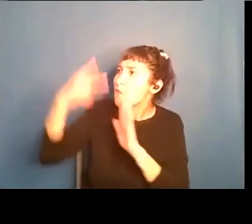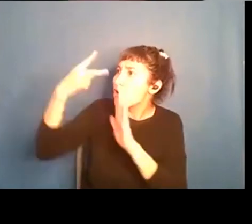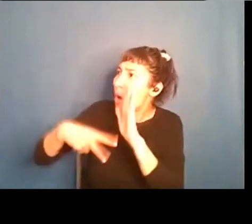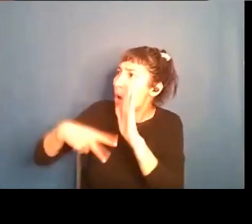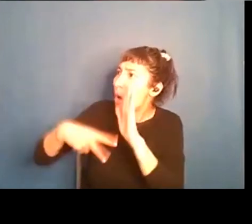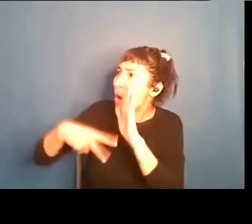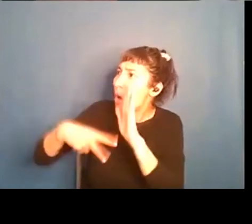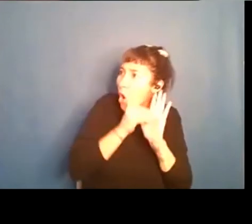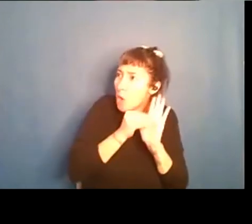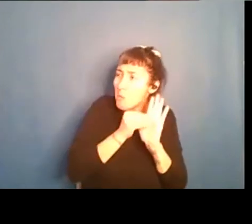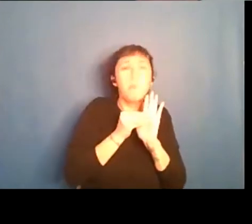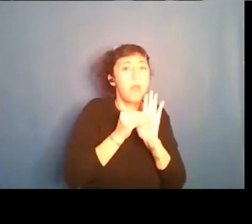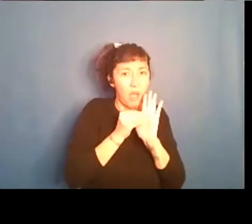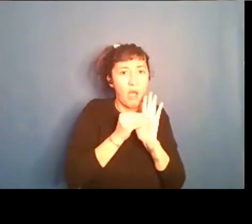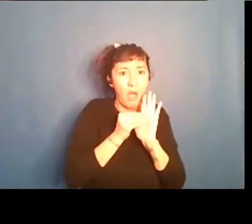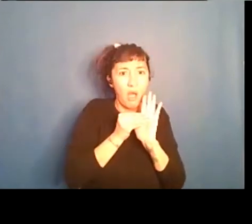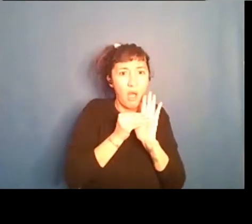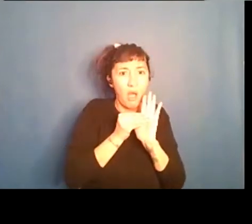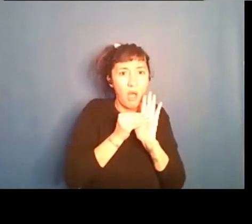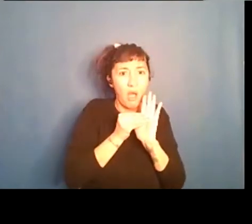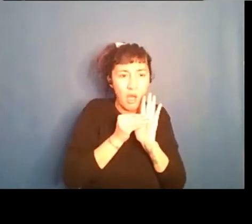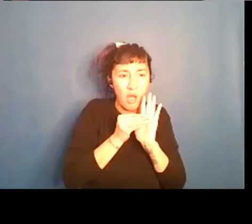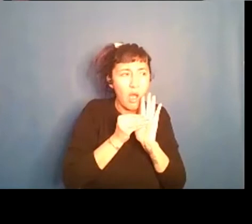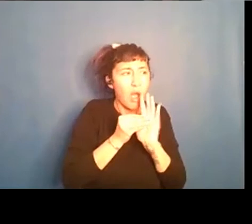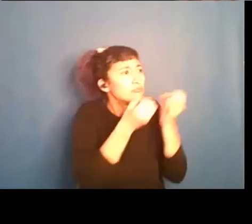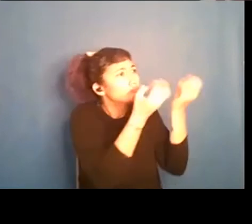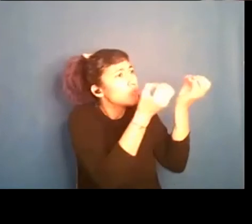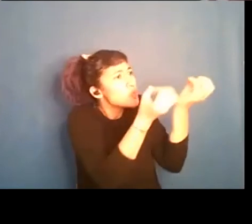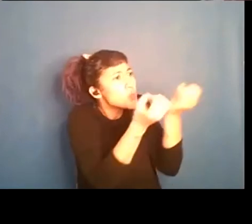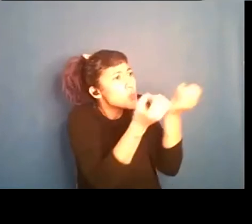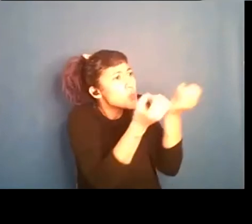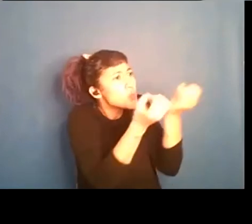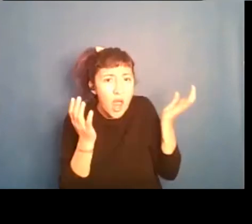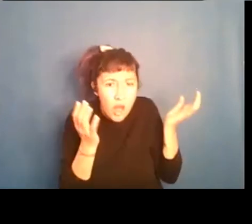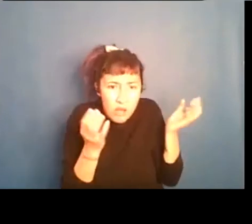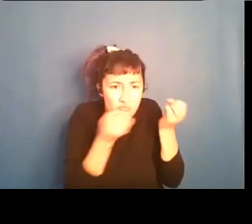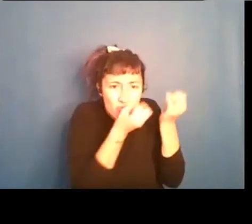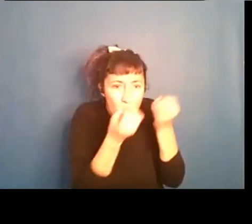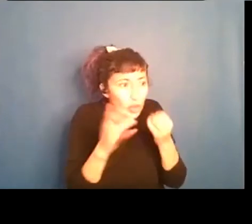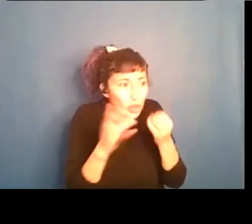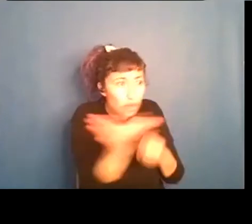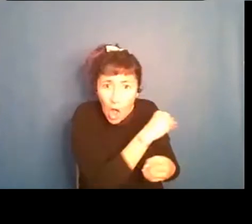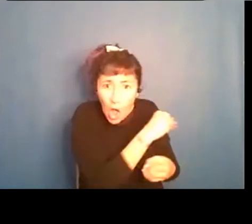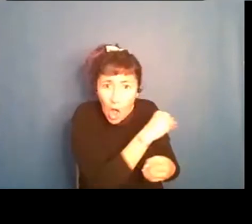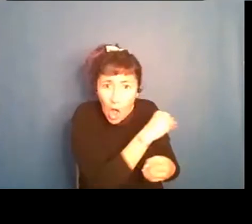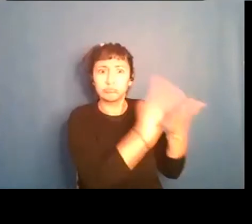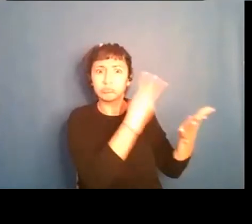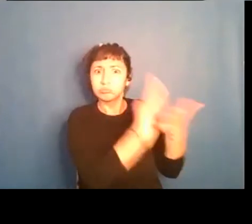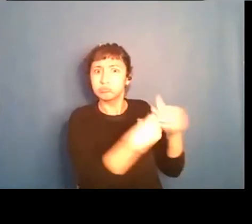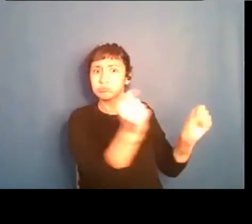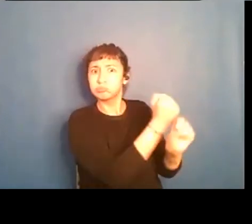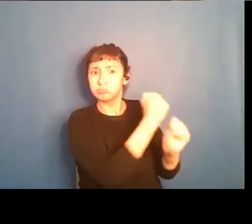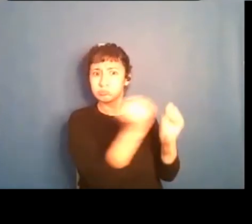lingüístico, tomaron, bienvenido sea, todo el resto lograron aprobar lengua de señas